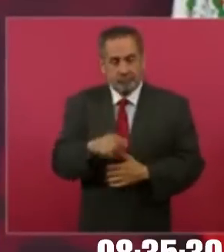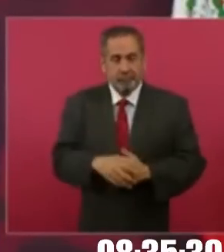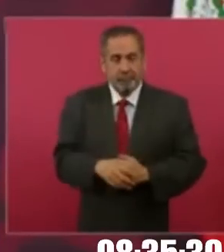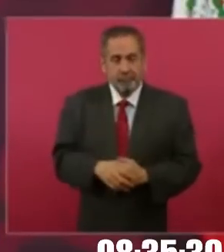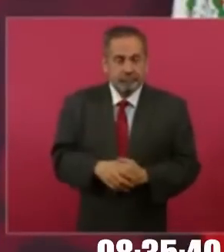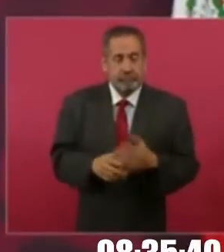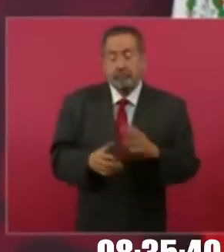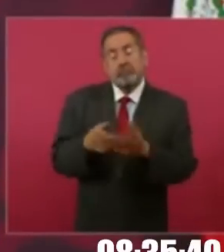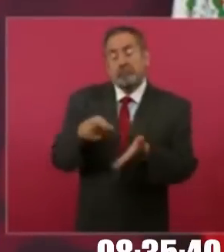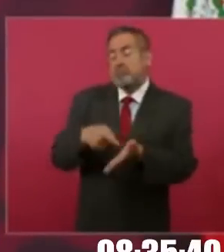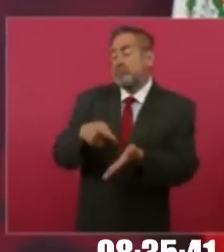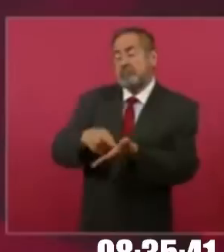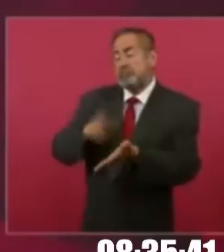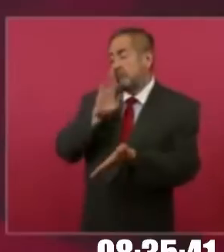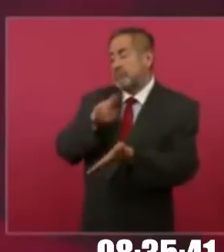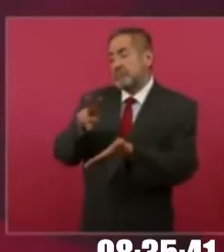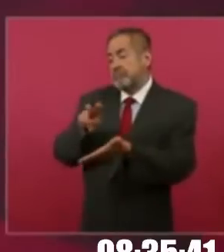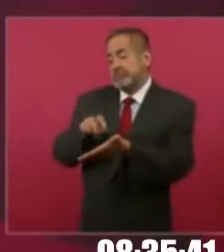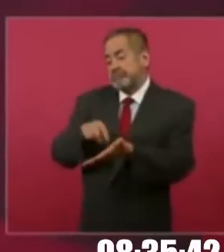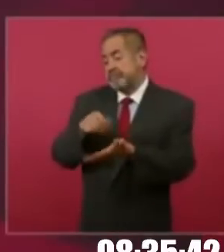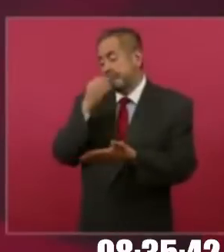salen con eso